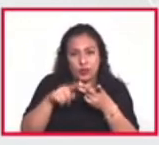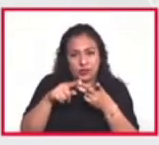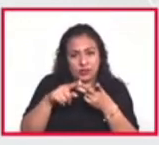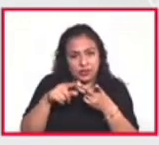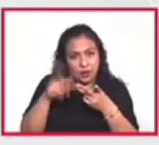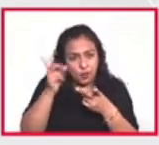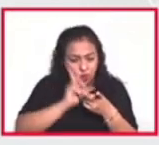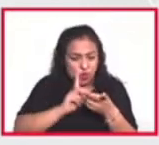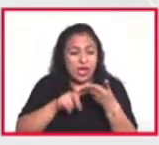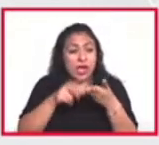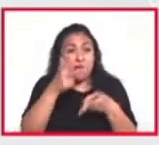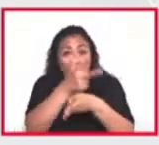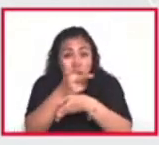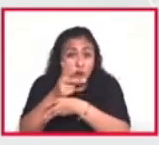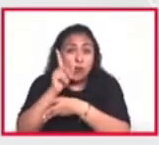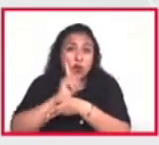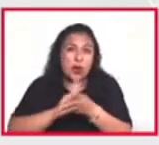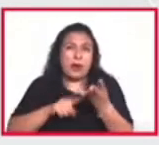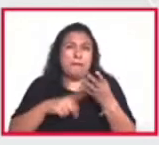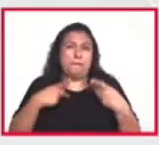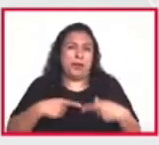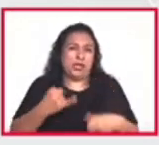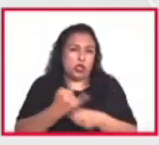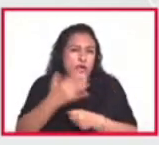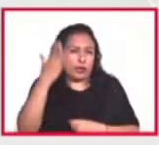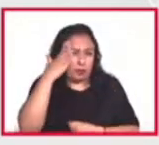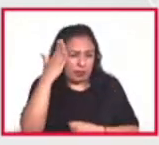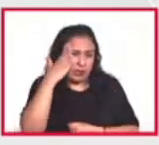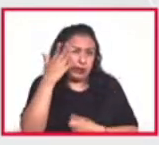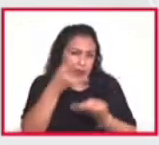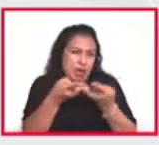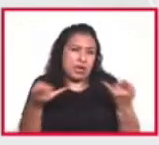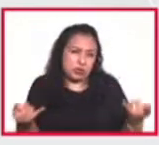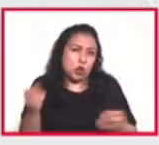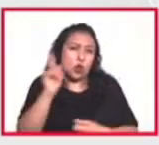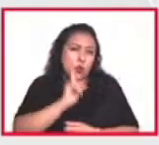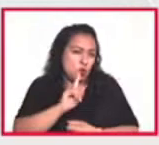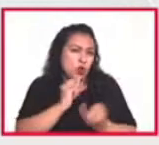prácticamente los personajes principales de esa historia son femeninos también.